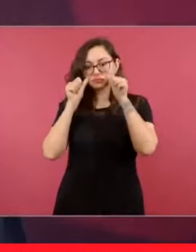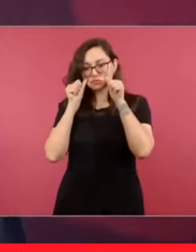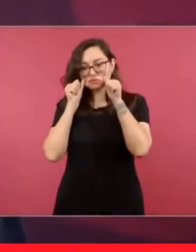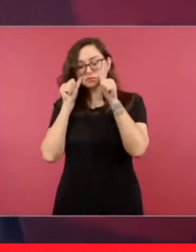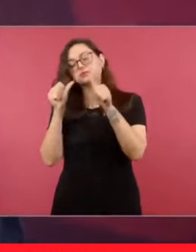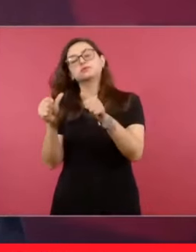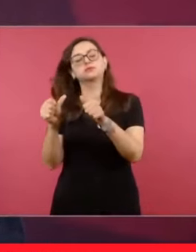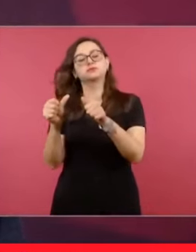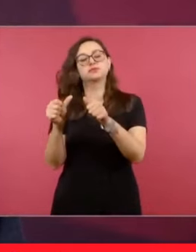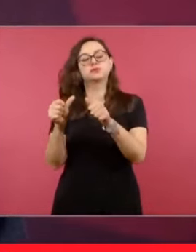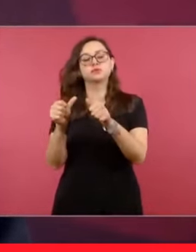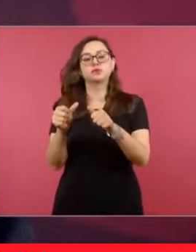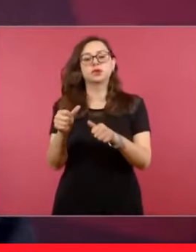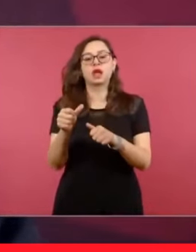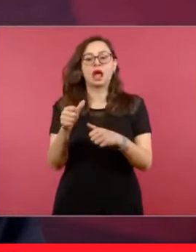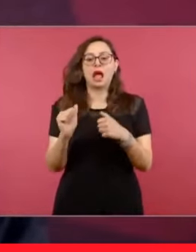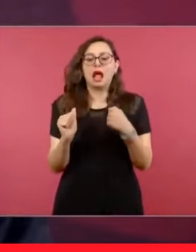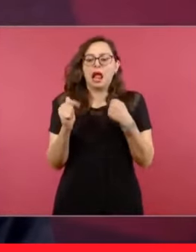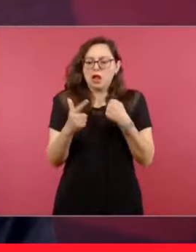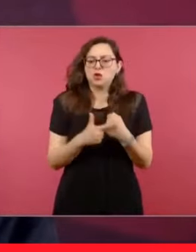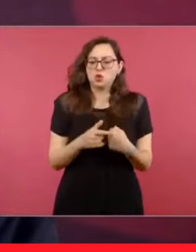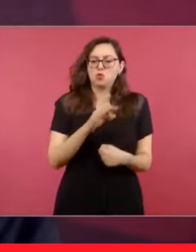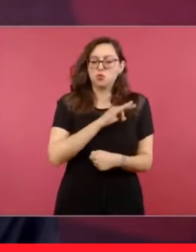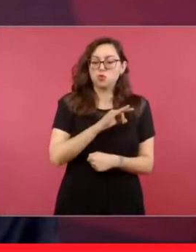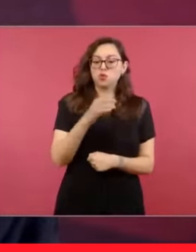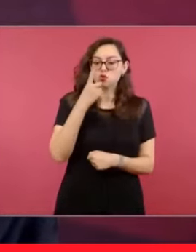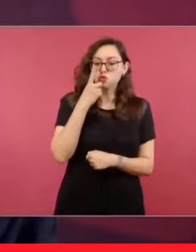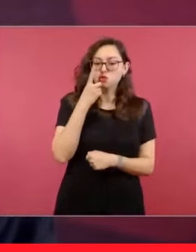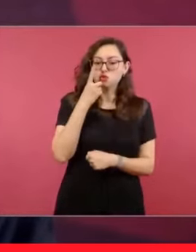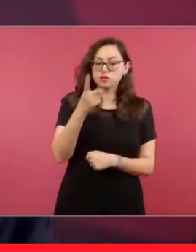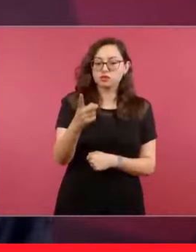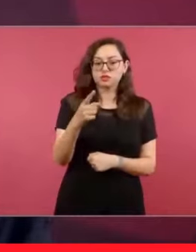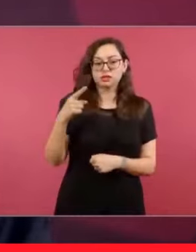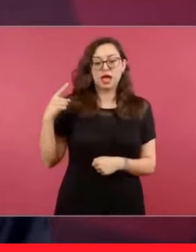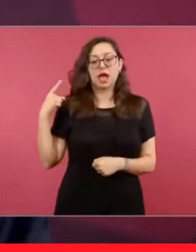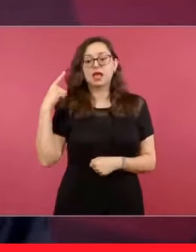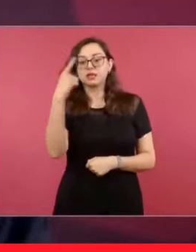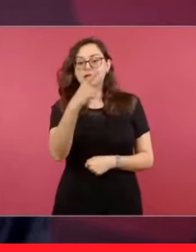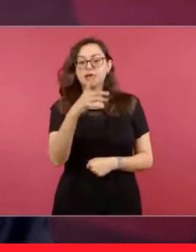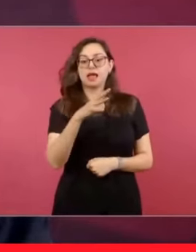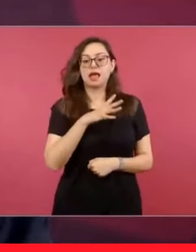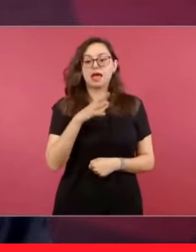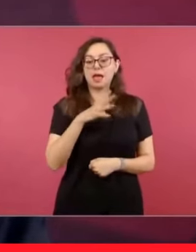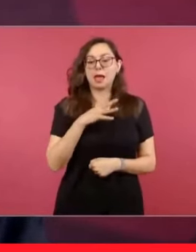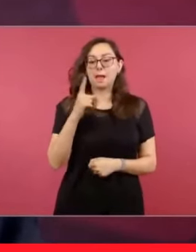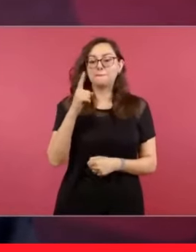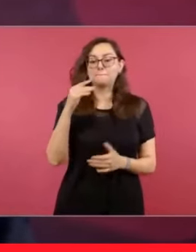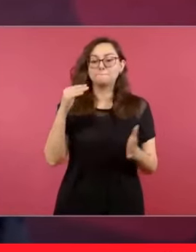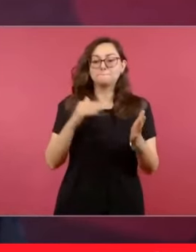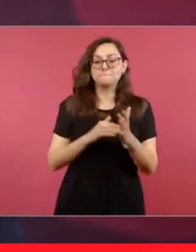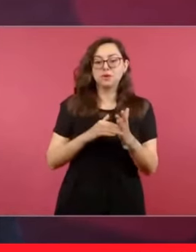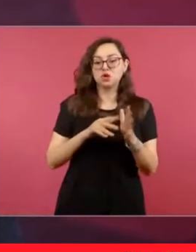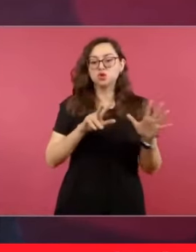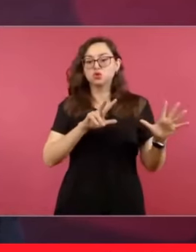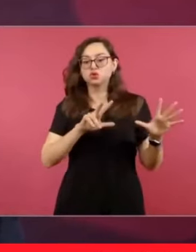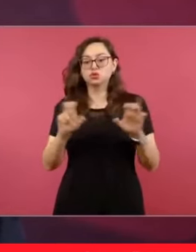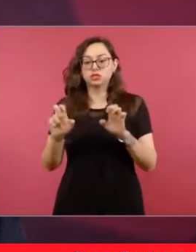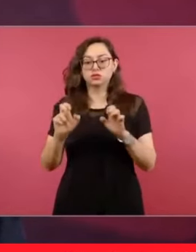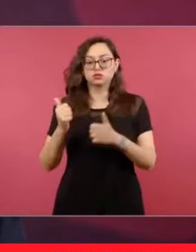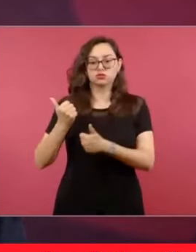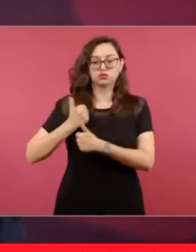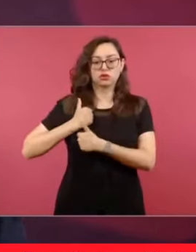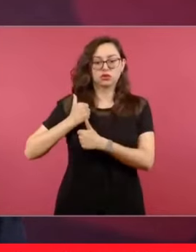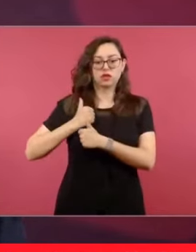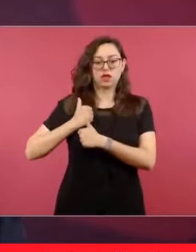dato hay 18 elementos de las fuerzas armadas